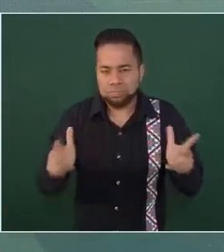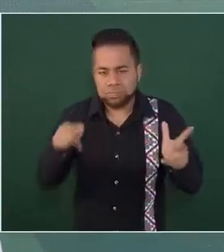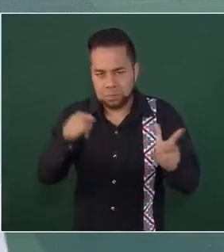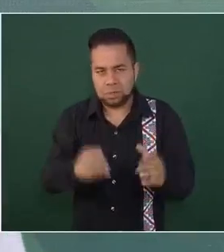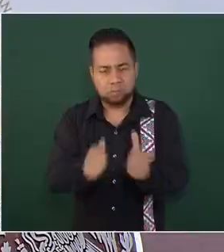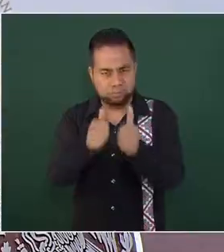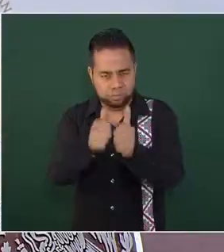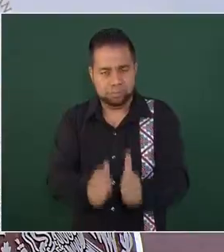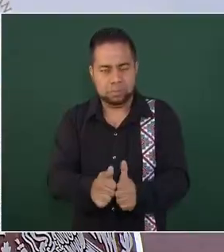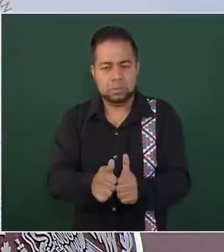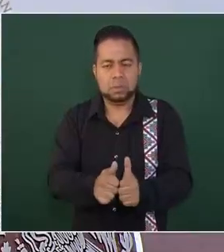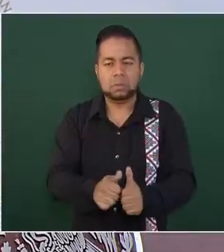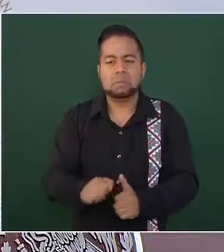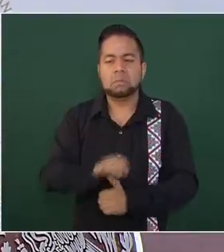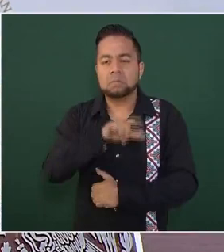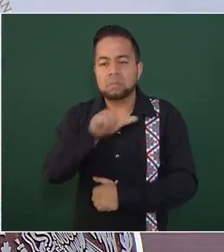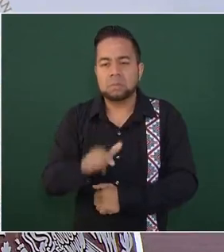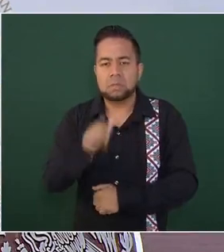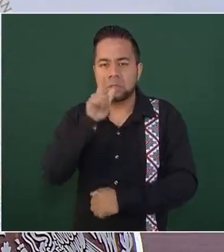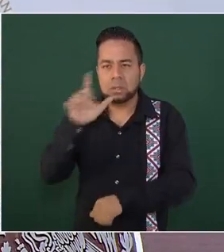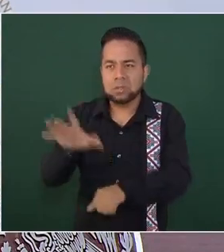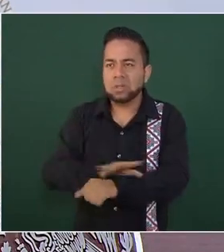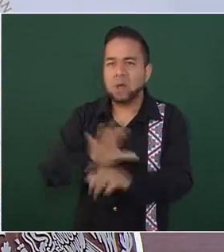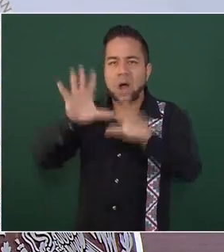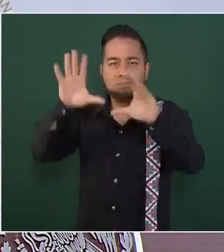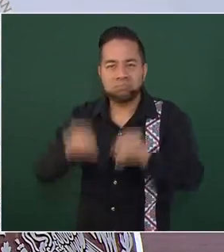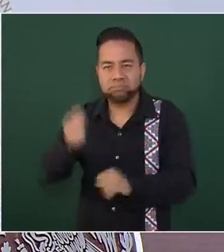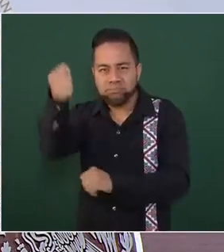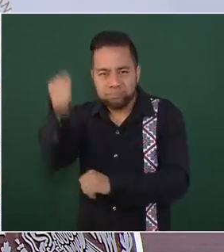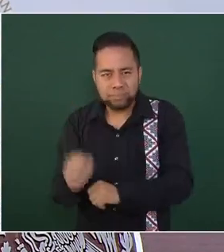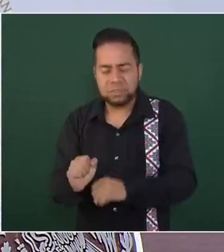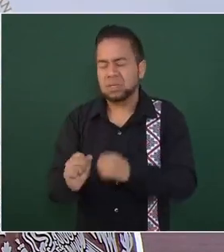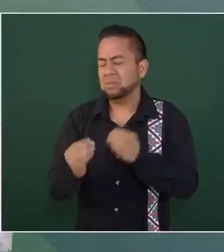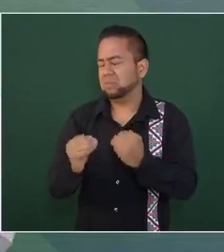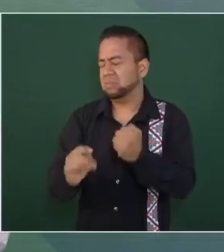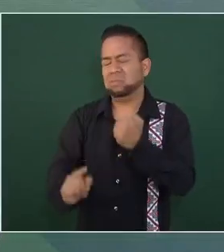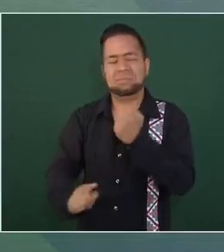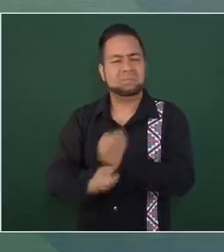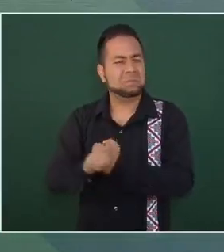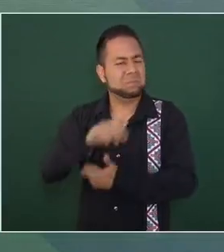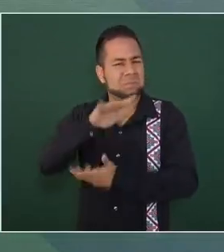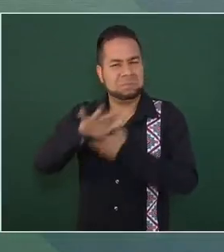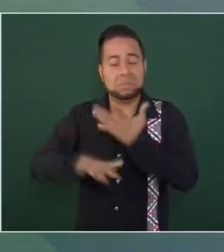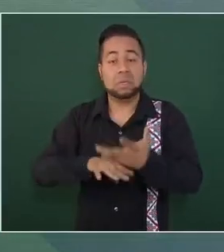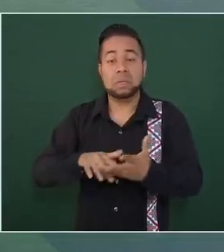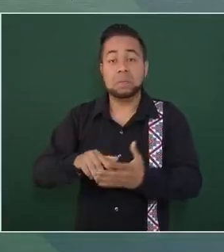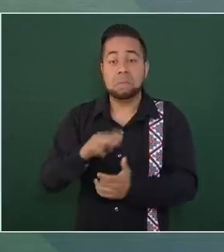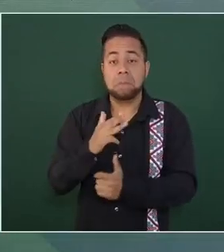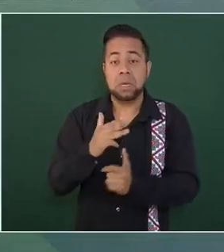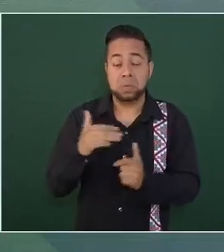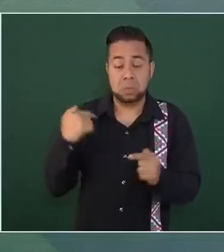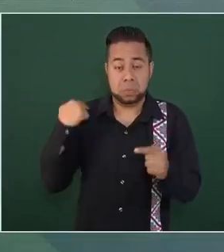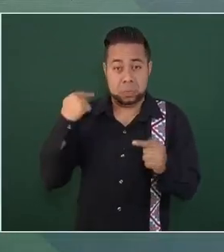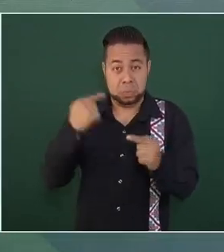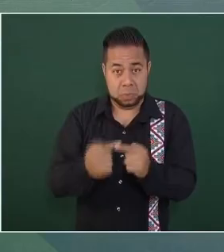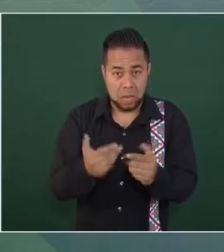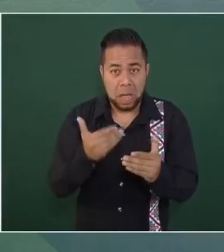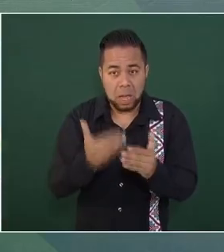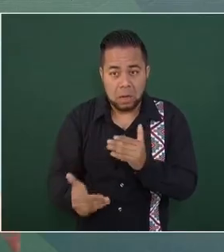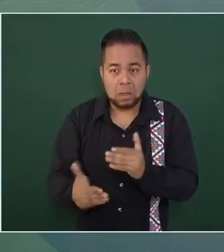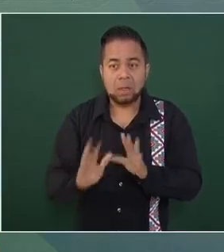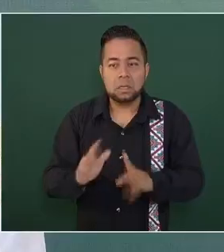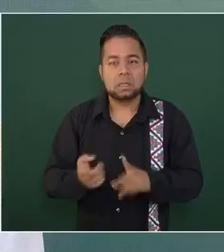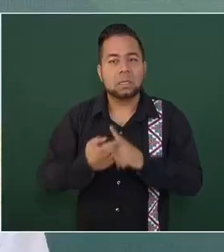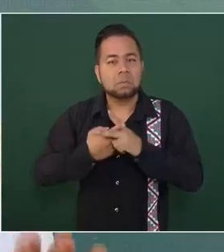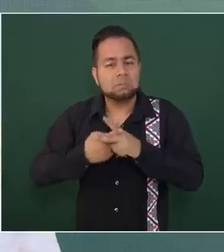cortaron la luz hubo muchos problemas desde mayo hasta la fecha empezaron a